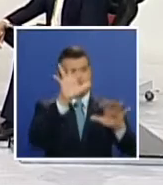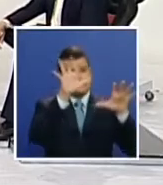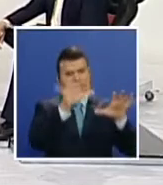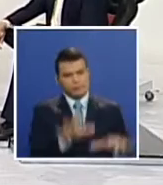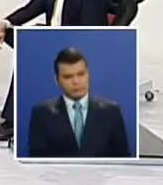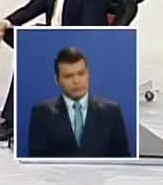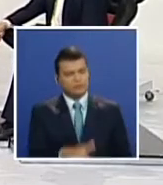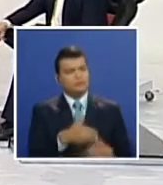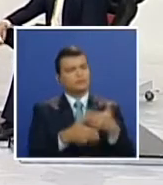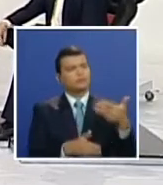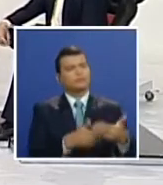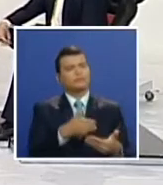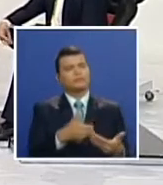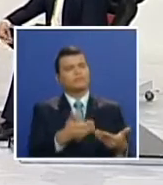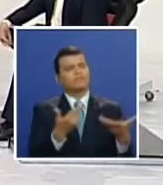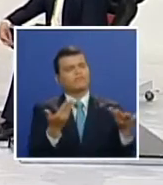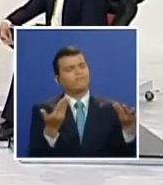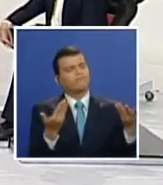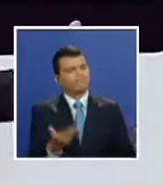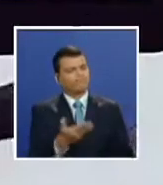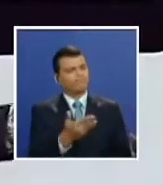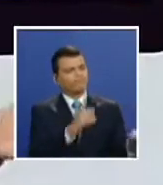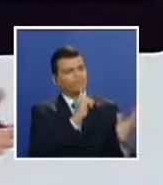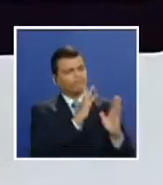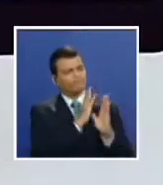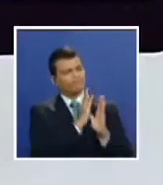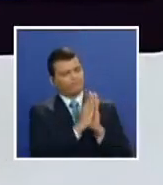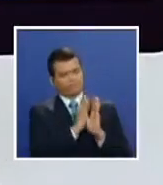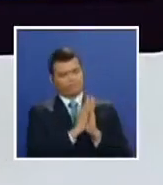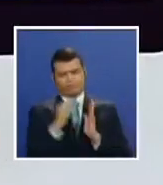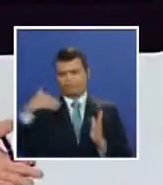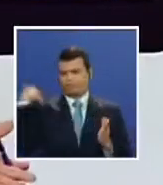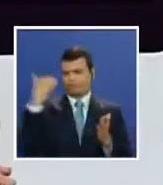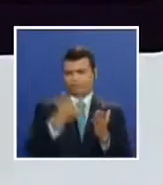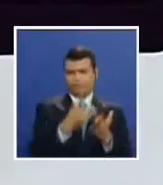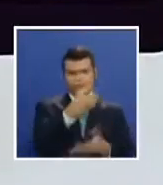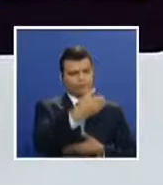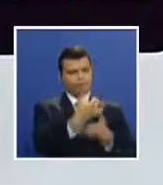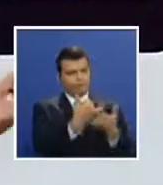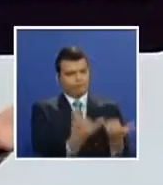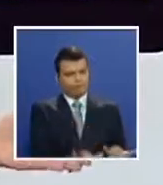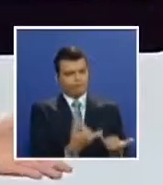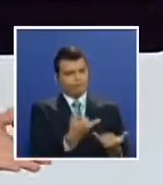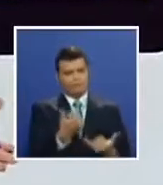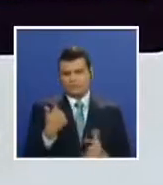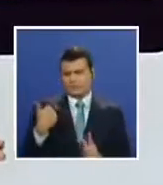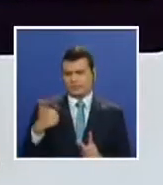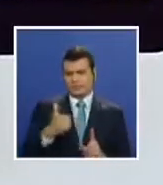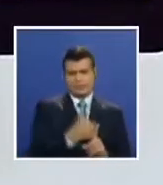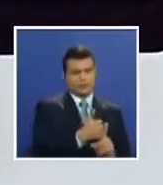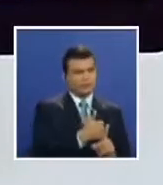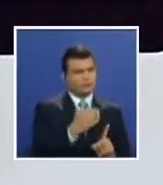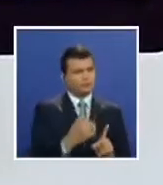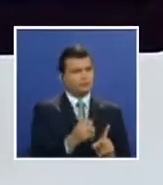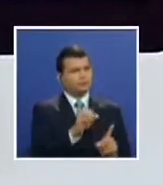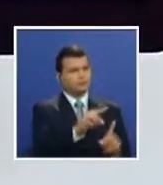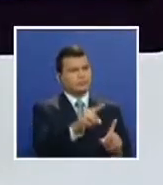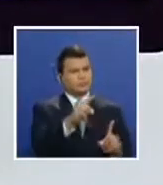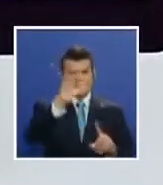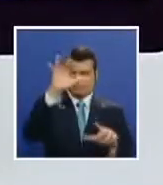progresivo que ha pasado entonces en estos últimos 10 años con el sector panelero y porque se ha presentado ese